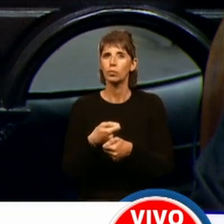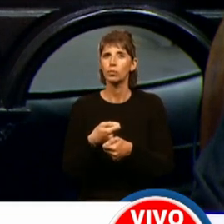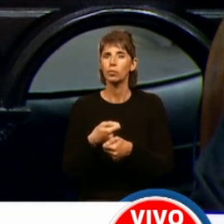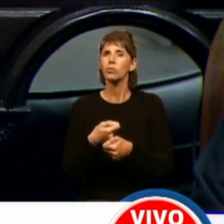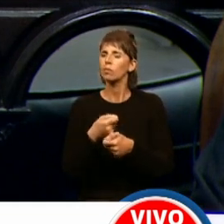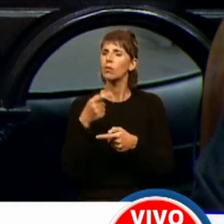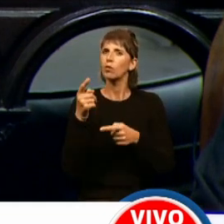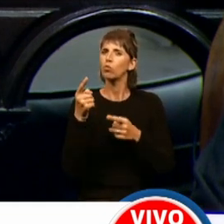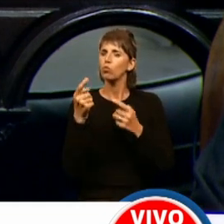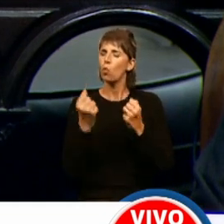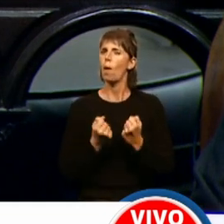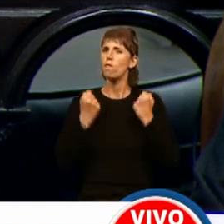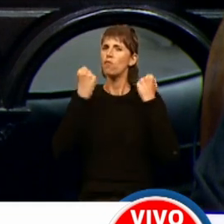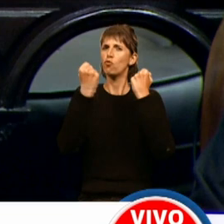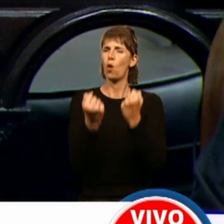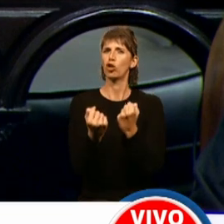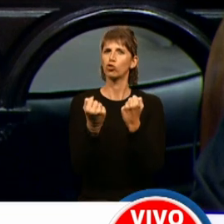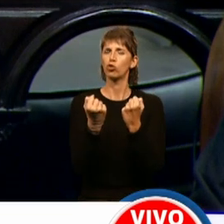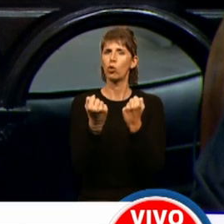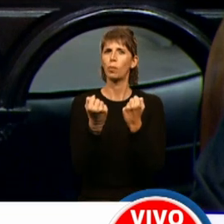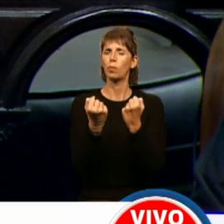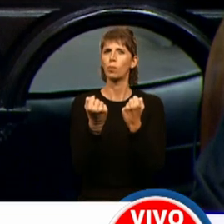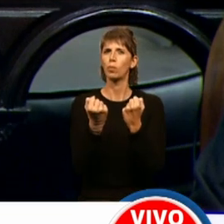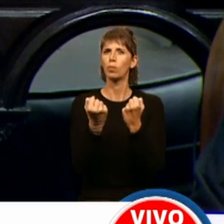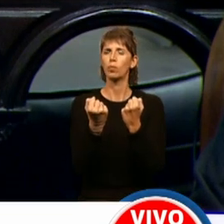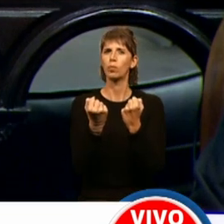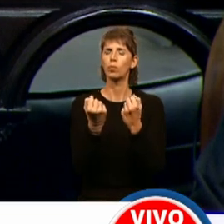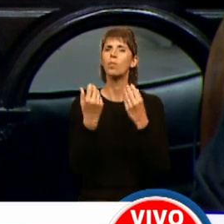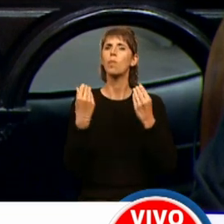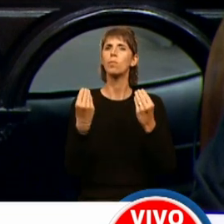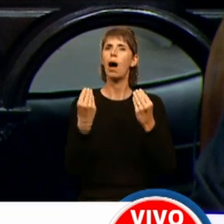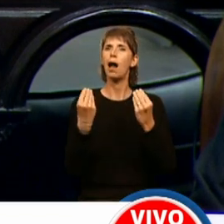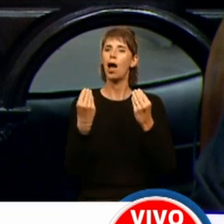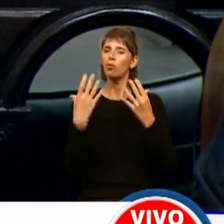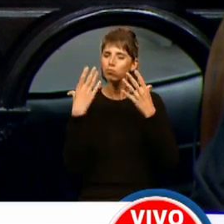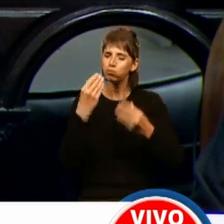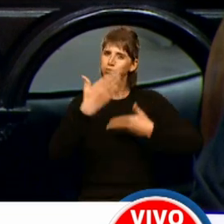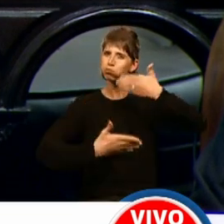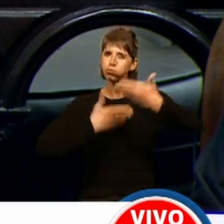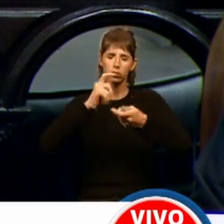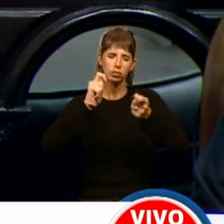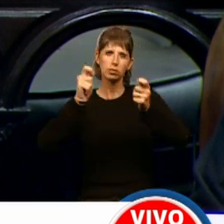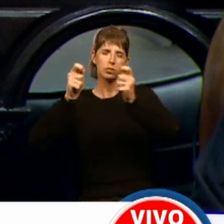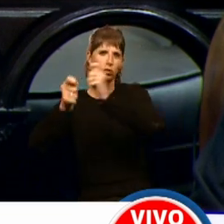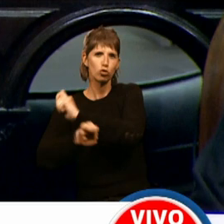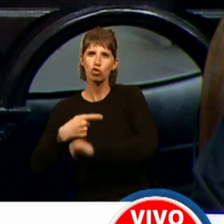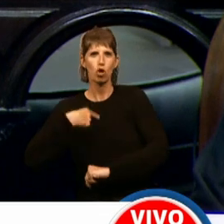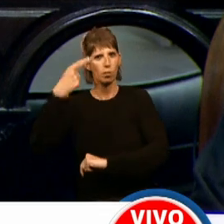un esfuerzo más en acelerar en esa transformación que yo creo que innegable